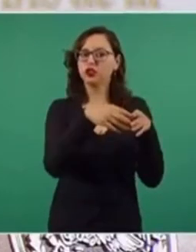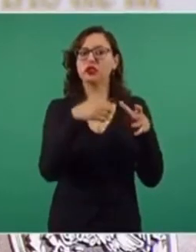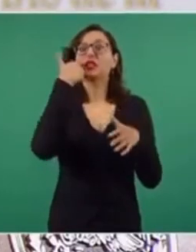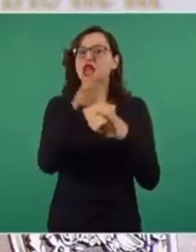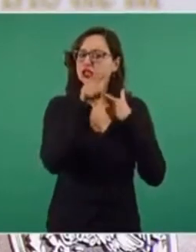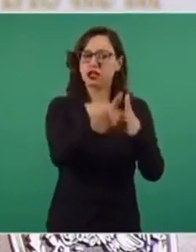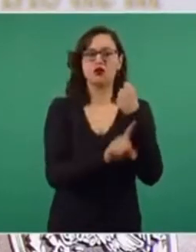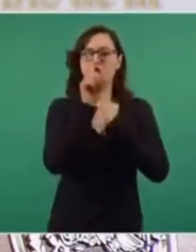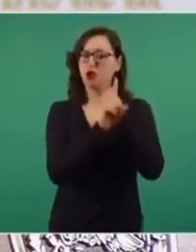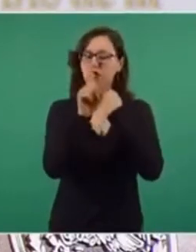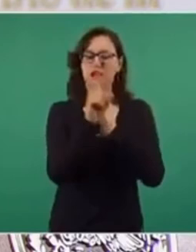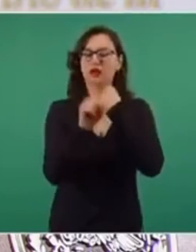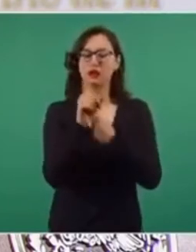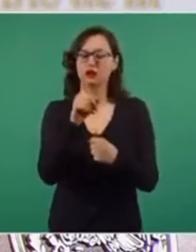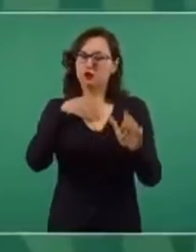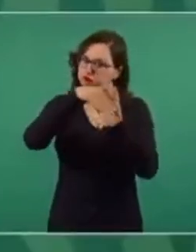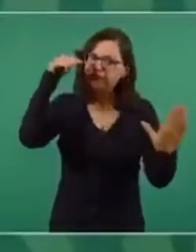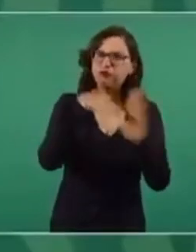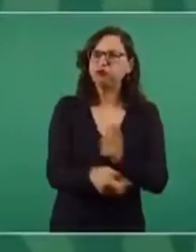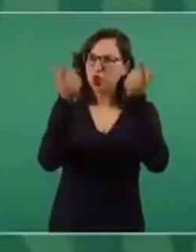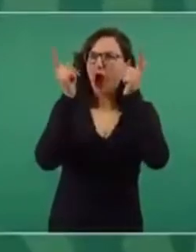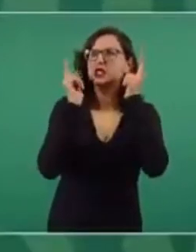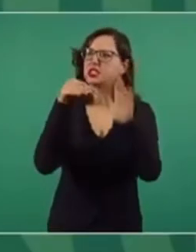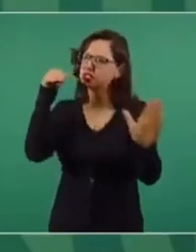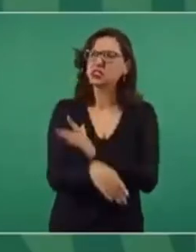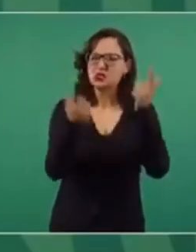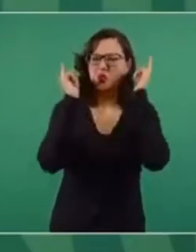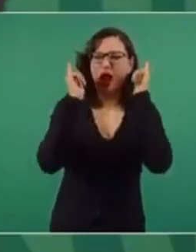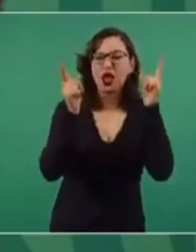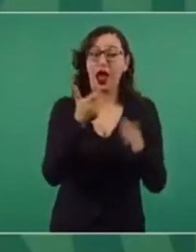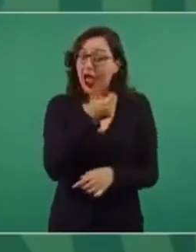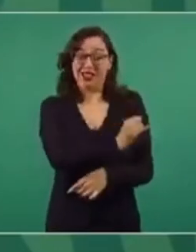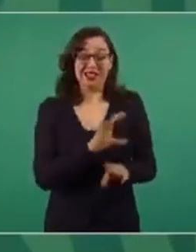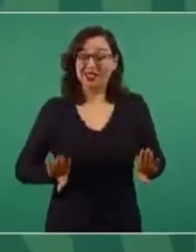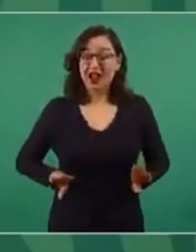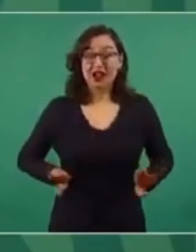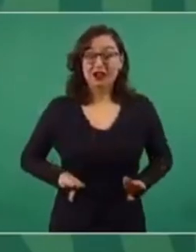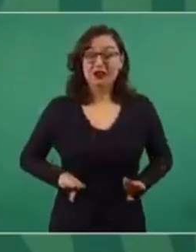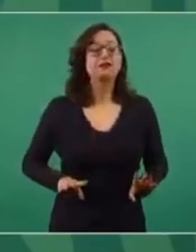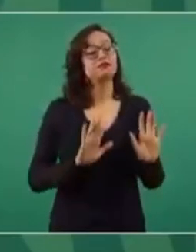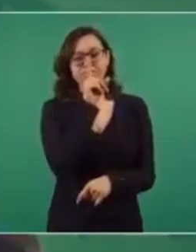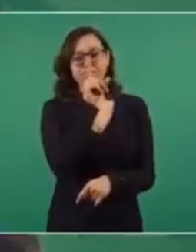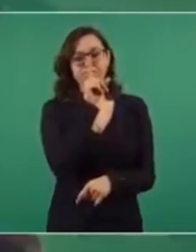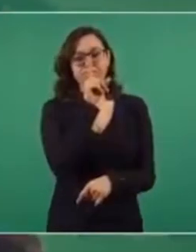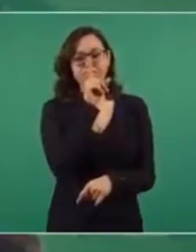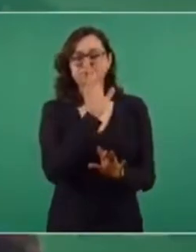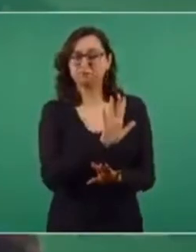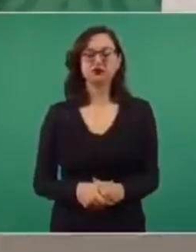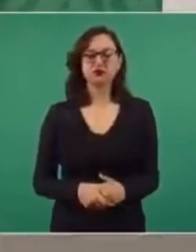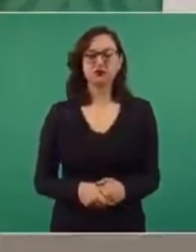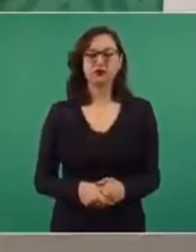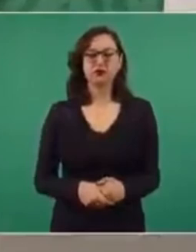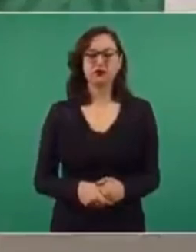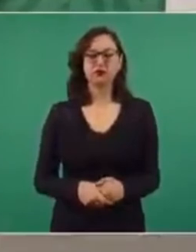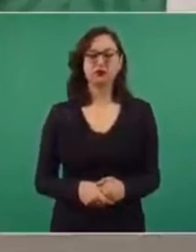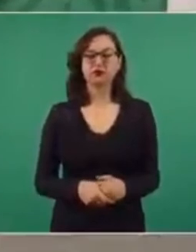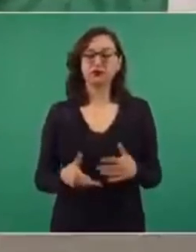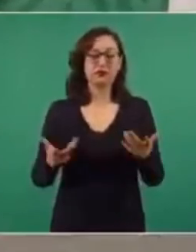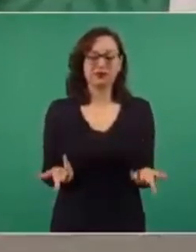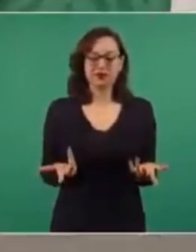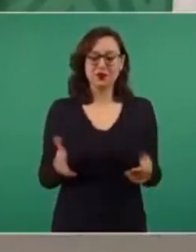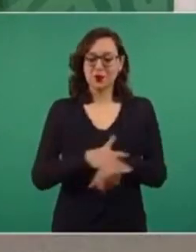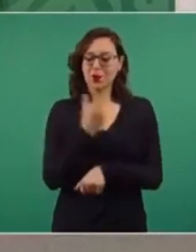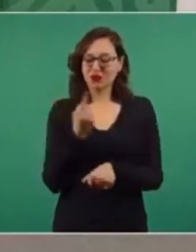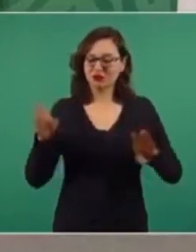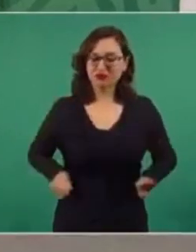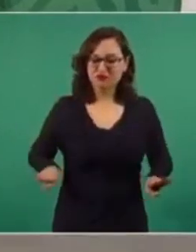resuelva, los que apuestan al conflicto, se van a seguir quedando con las ganas. Es que cuando se actúa de